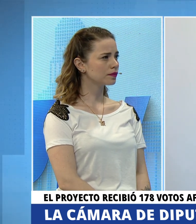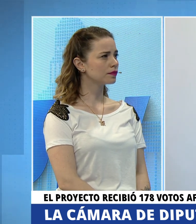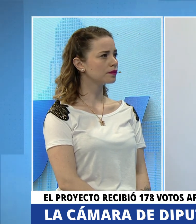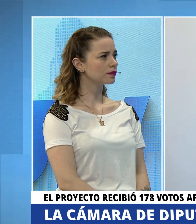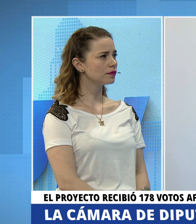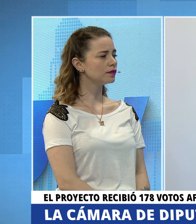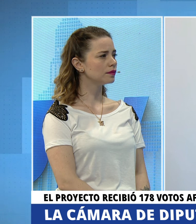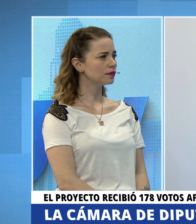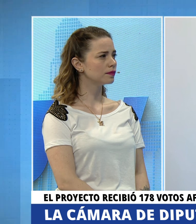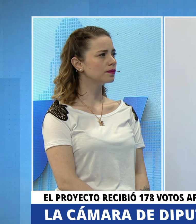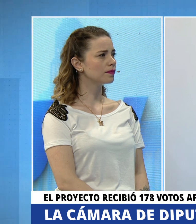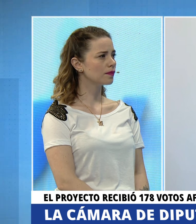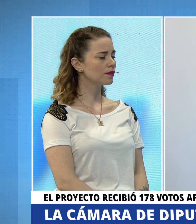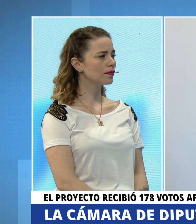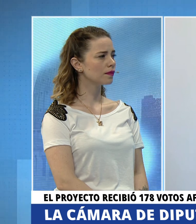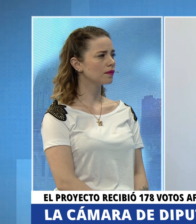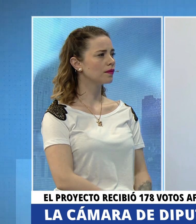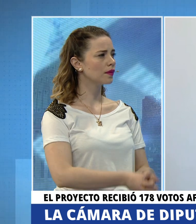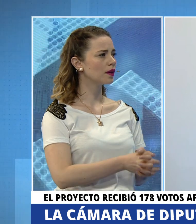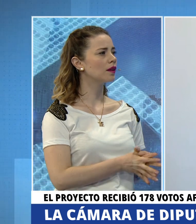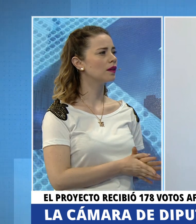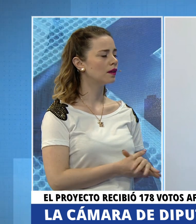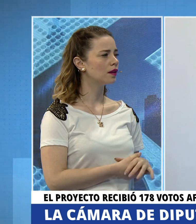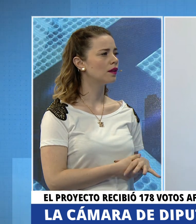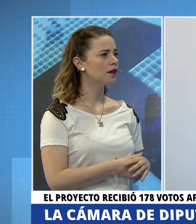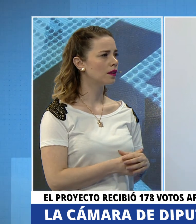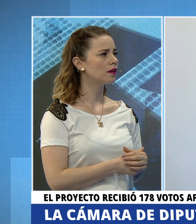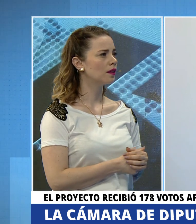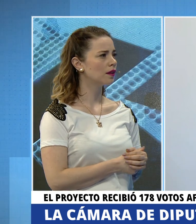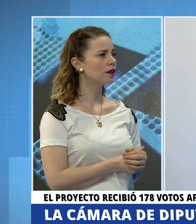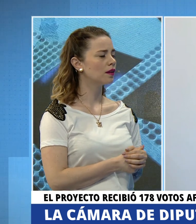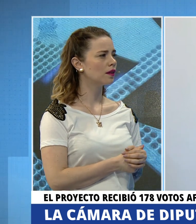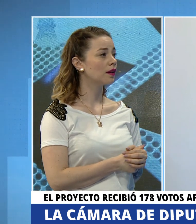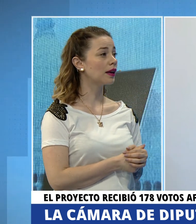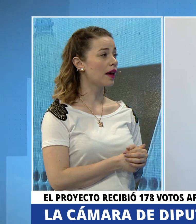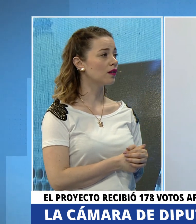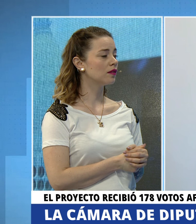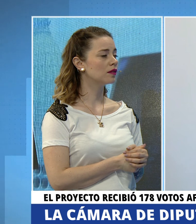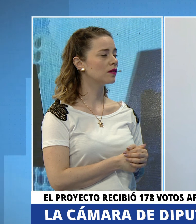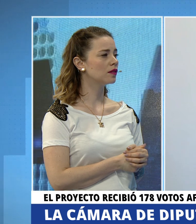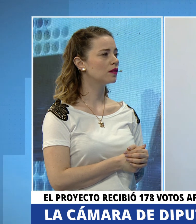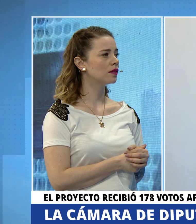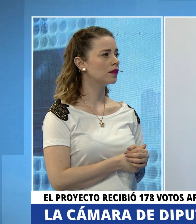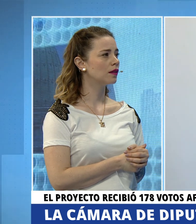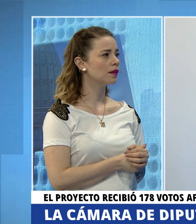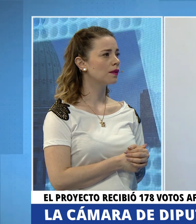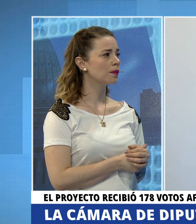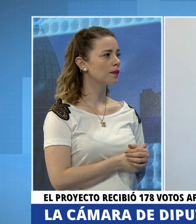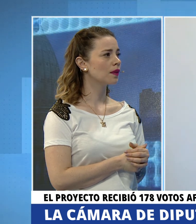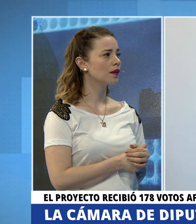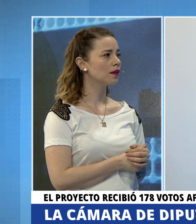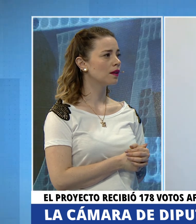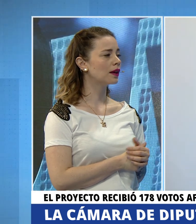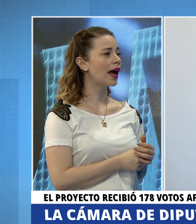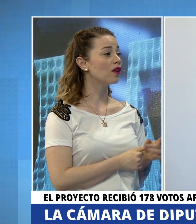de Minería o la de Energía es un sinsentido que se encuentran en la capital federal, habiendo provincias productoras